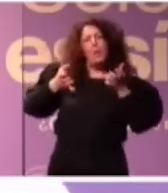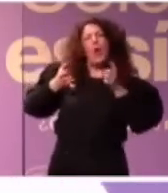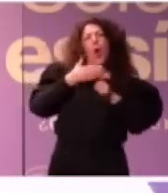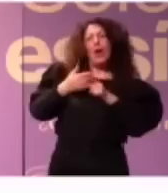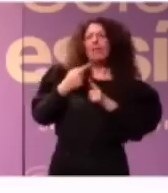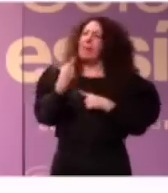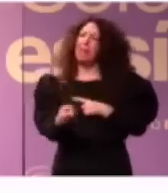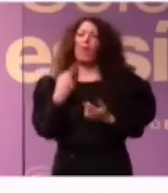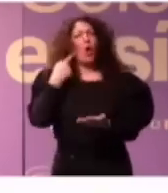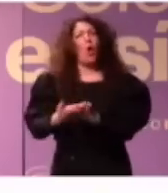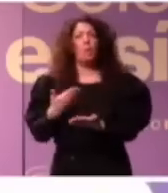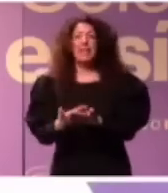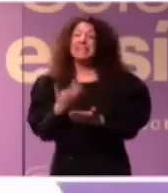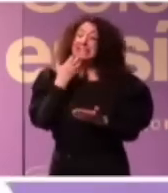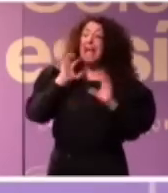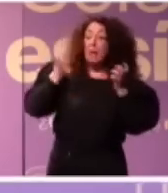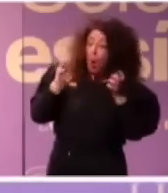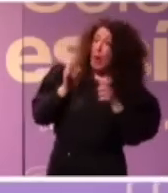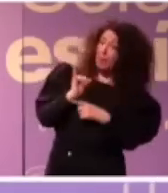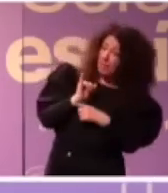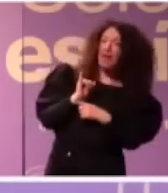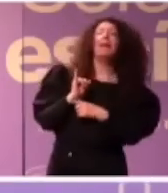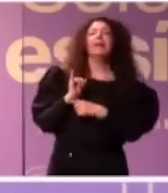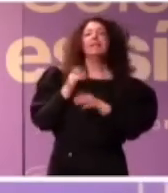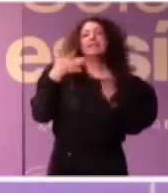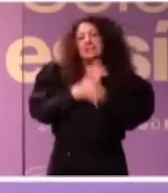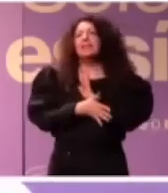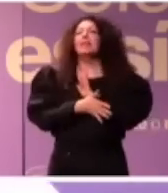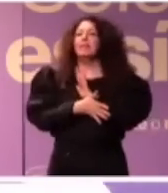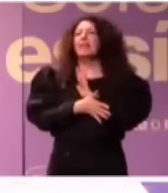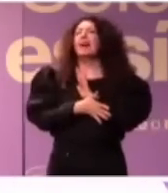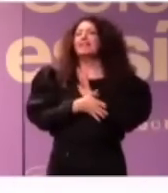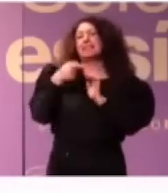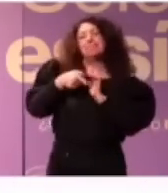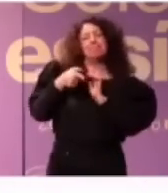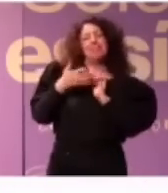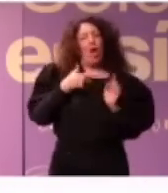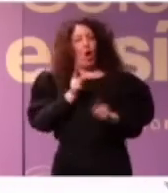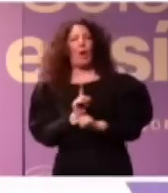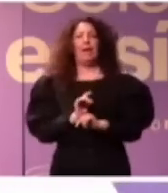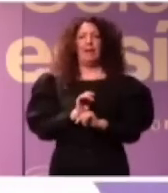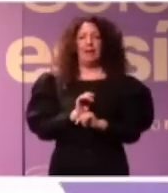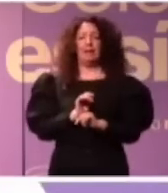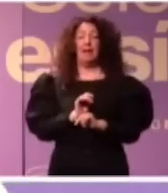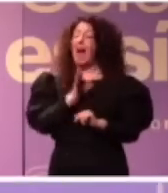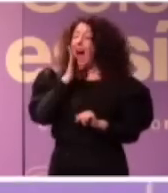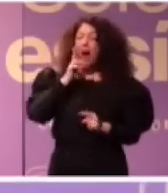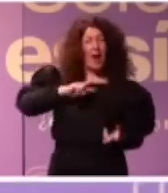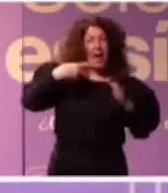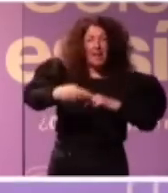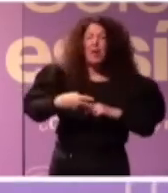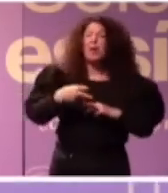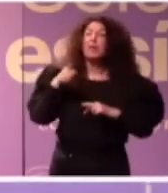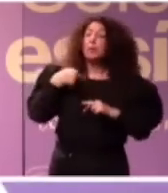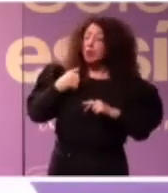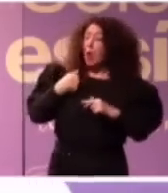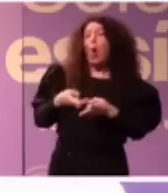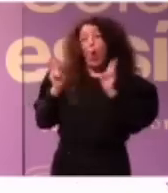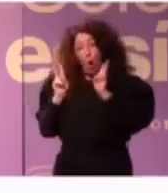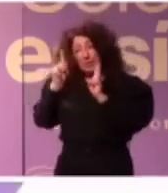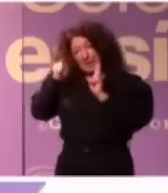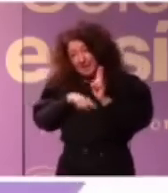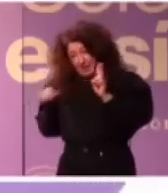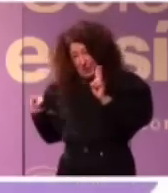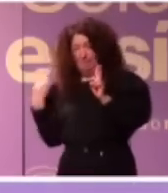es verdad, si había violencia, entonces es que realmente no quería. Ahora, para las mujeres, la pregunta es si consentiste, pero también